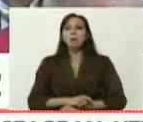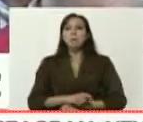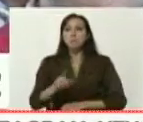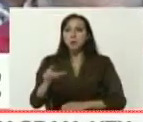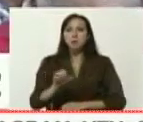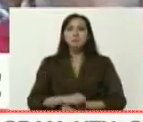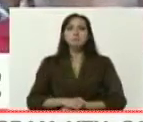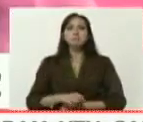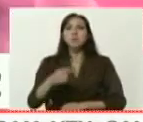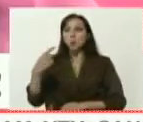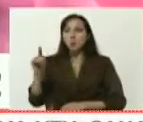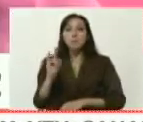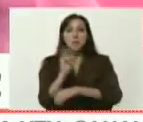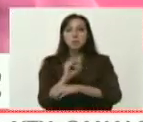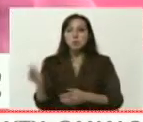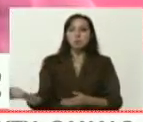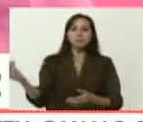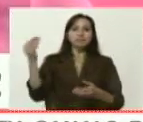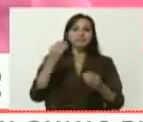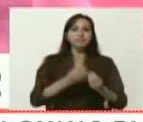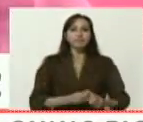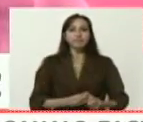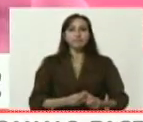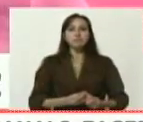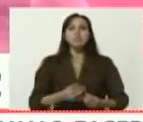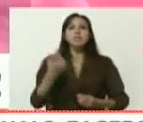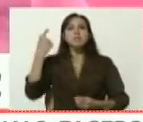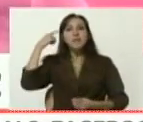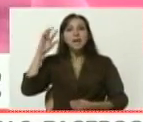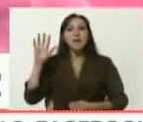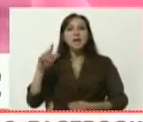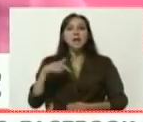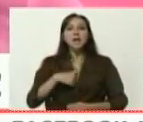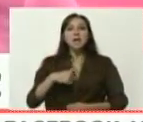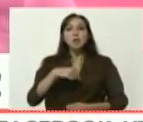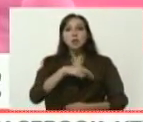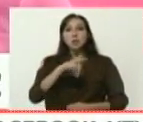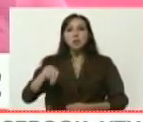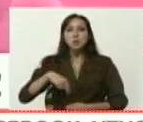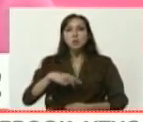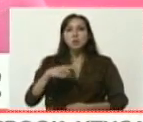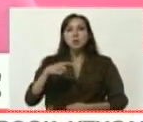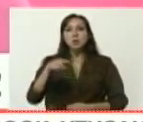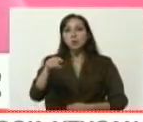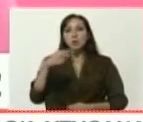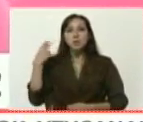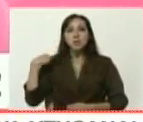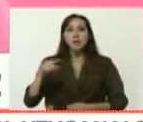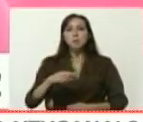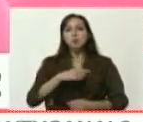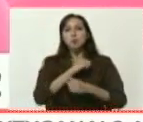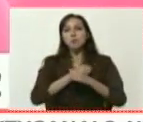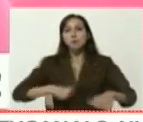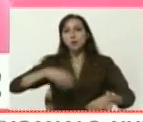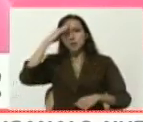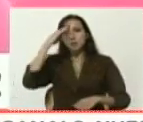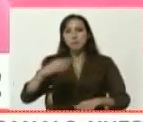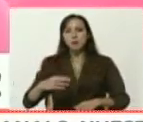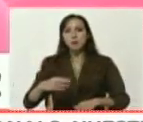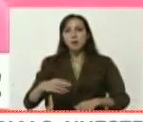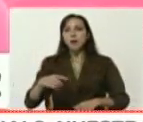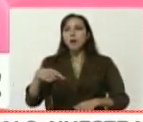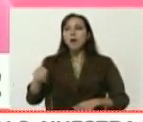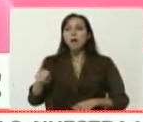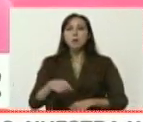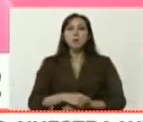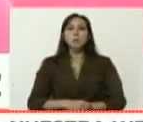y creen que tienen a la Fuerza Armada Nacional Bolivariana heredera del Ejército Libertador. Y la